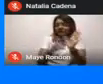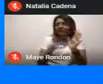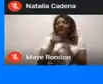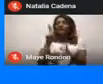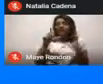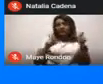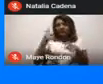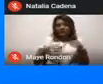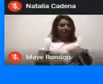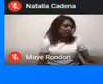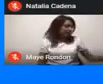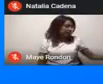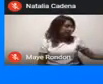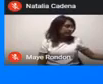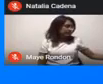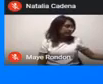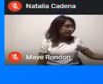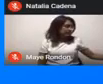turístico.